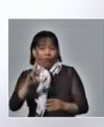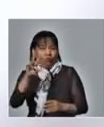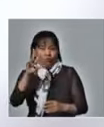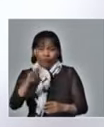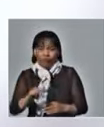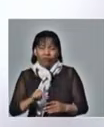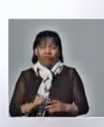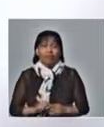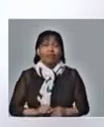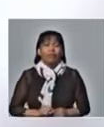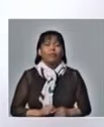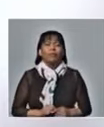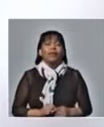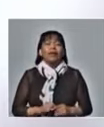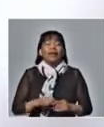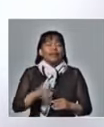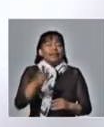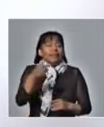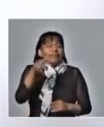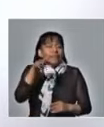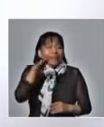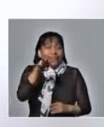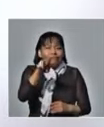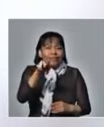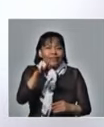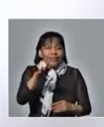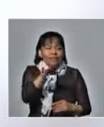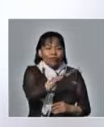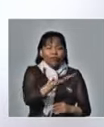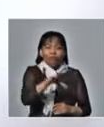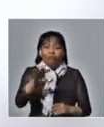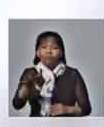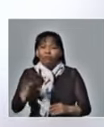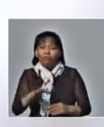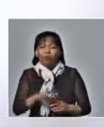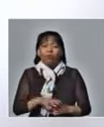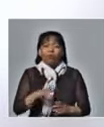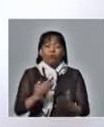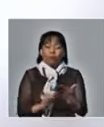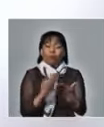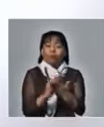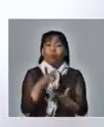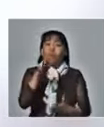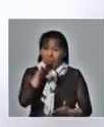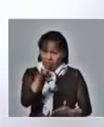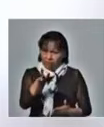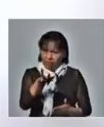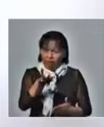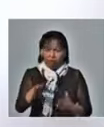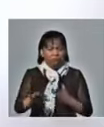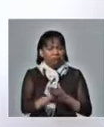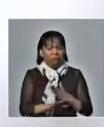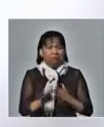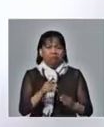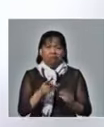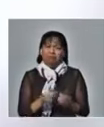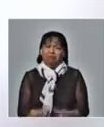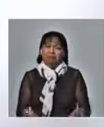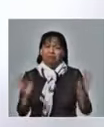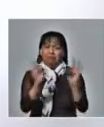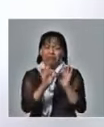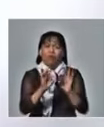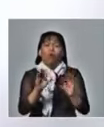económica y social determina, 19 regiones con 19 propuestas basadas todas en